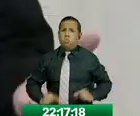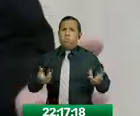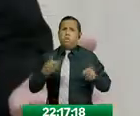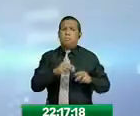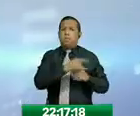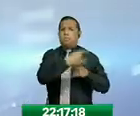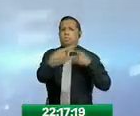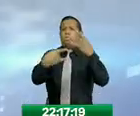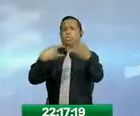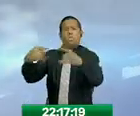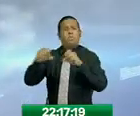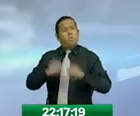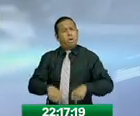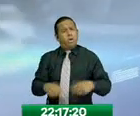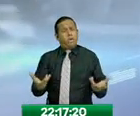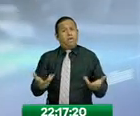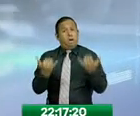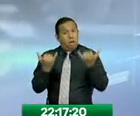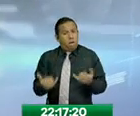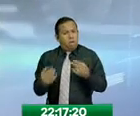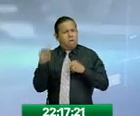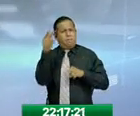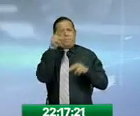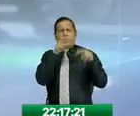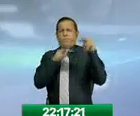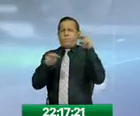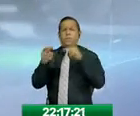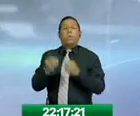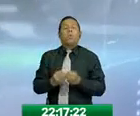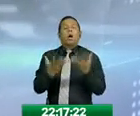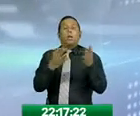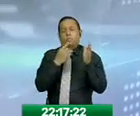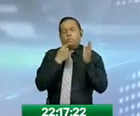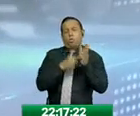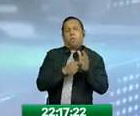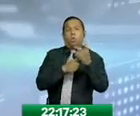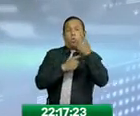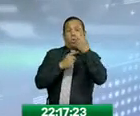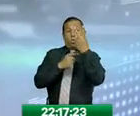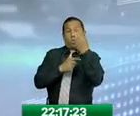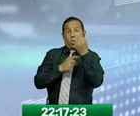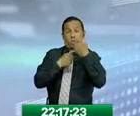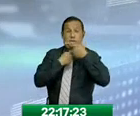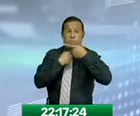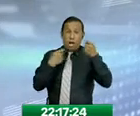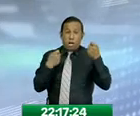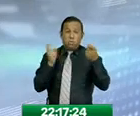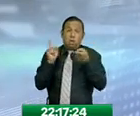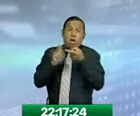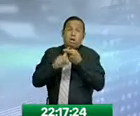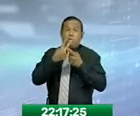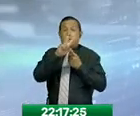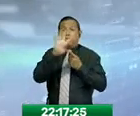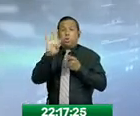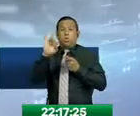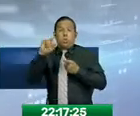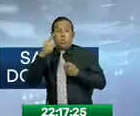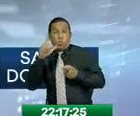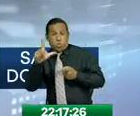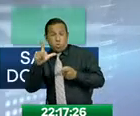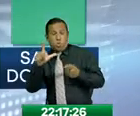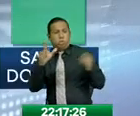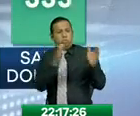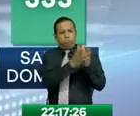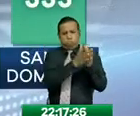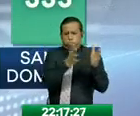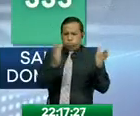una ciudad. Ya revisando cifras por este tipo de fiestas, del 12 de marzo al 24 de julio, Guayaquil registra el mayor número de reportes